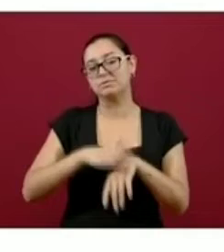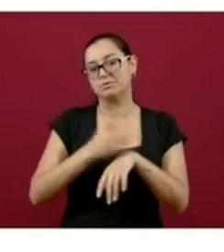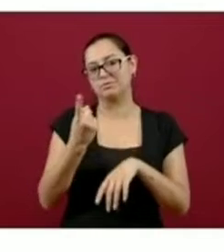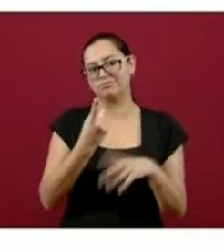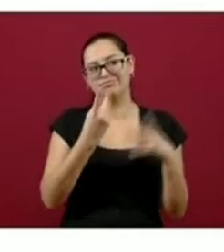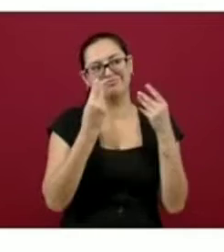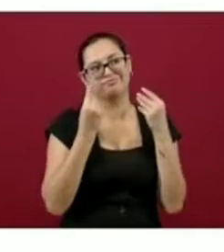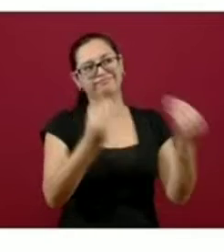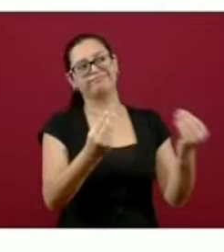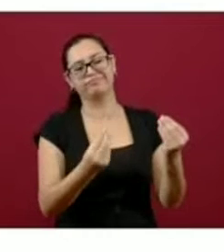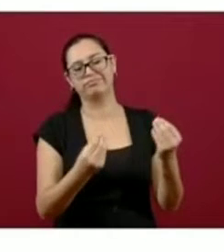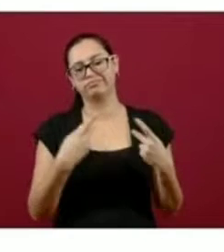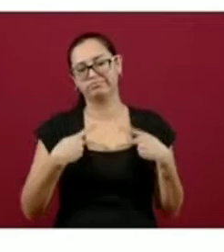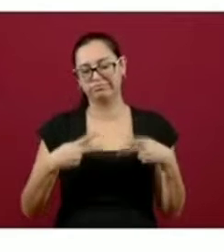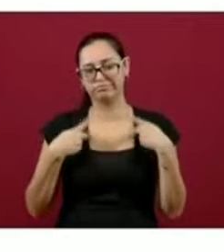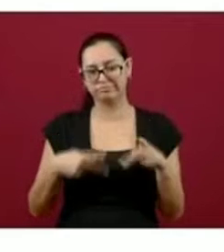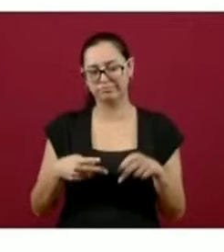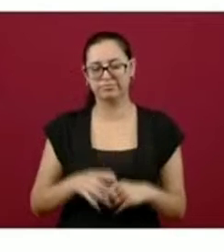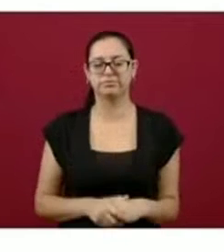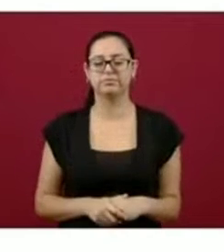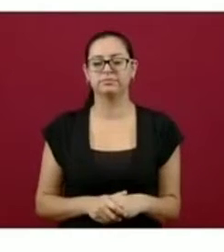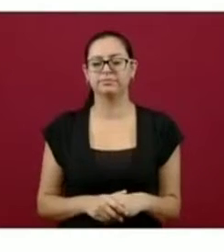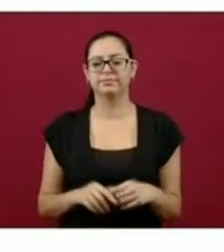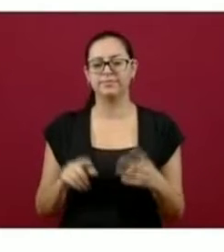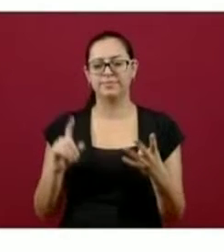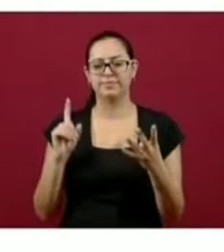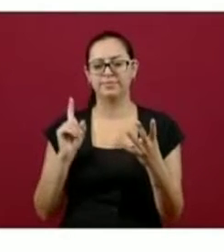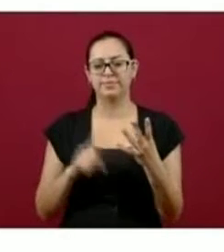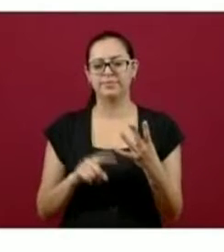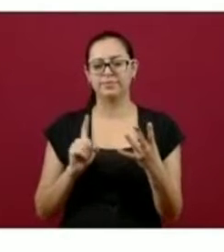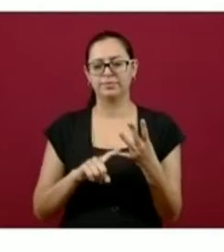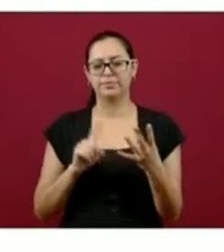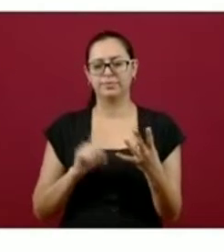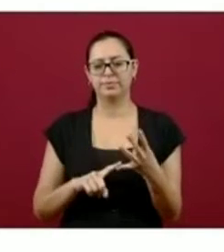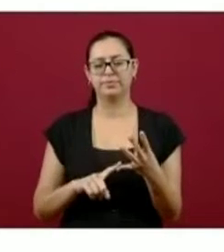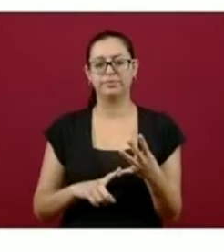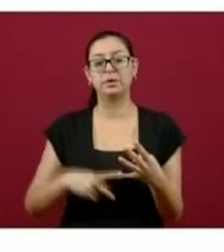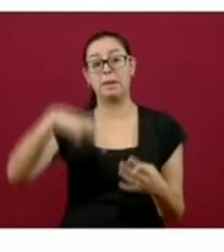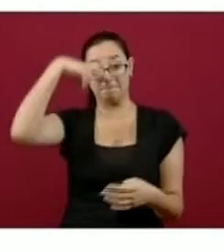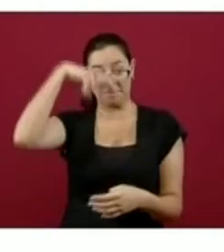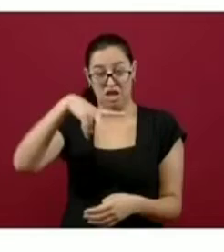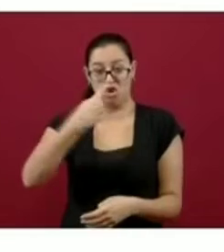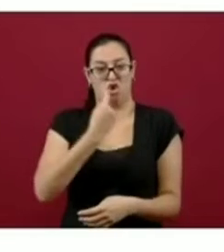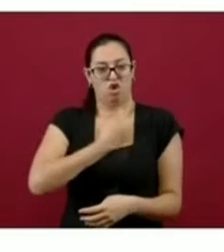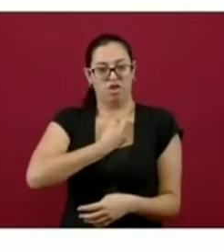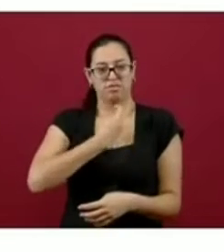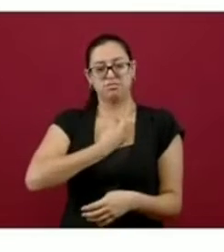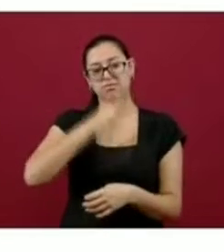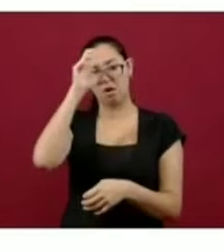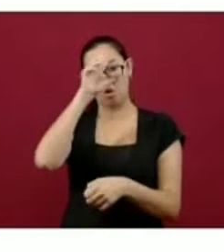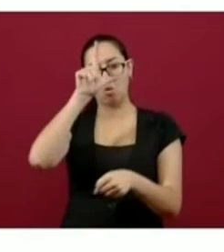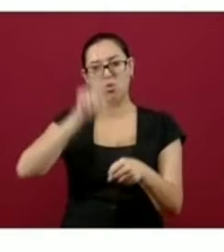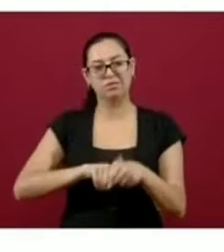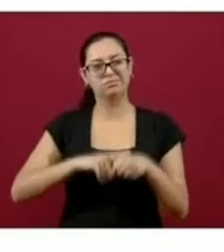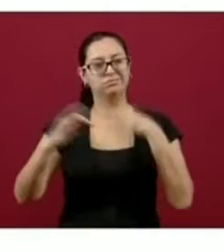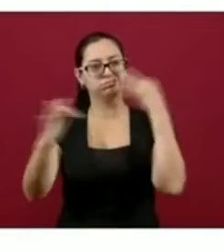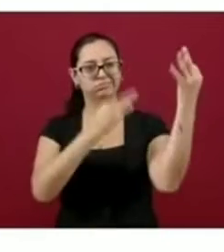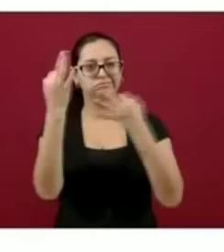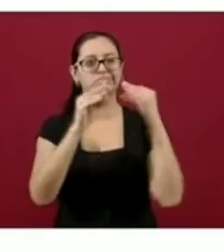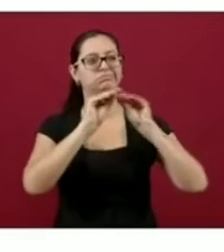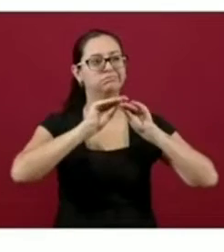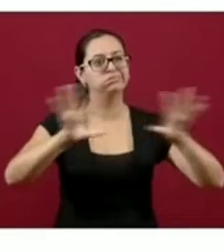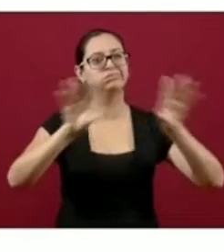Cuarto, tenemos que hacer una promoción muy activa de la identidad cultural mexicana en nuestras